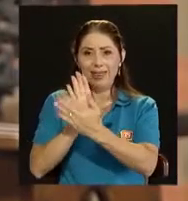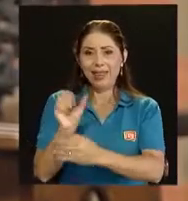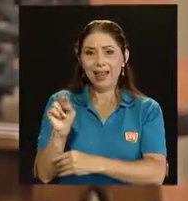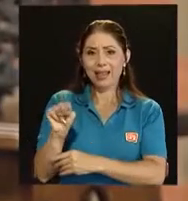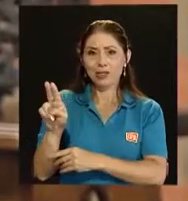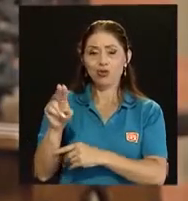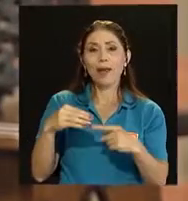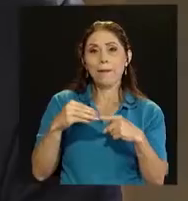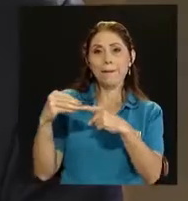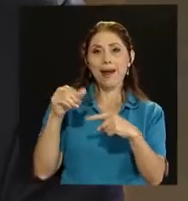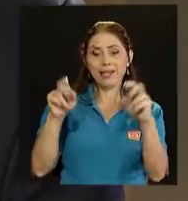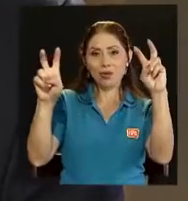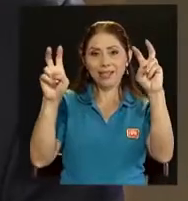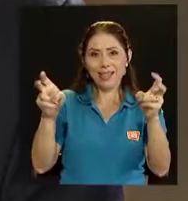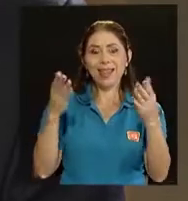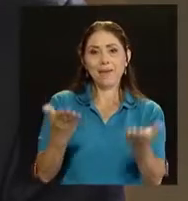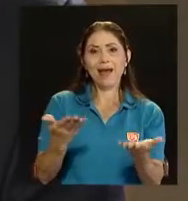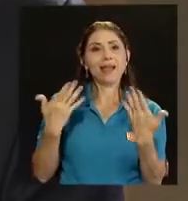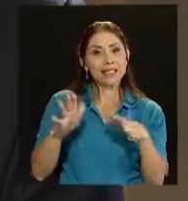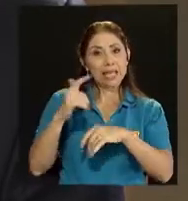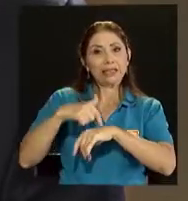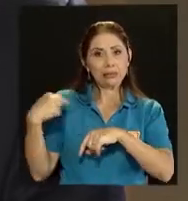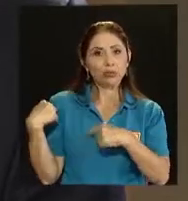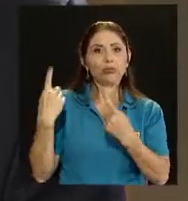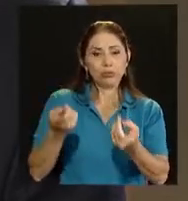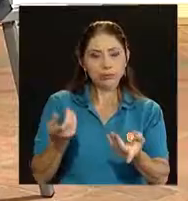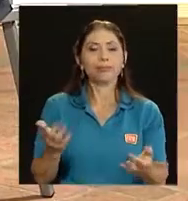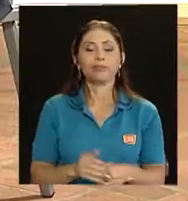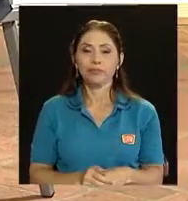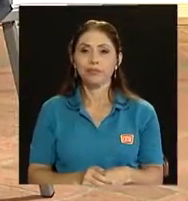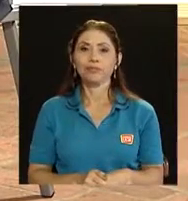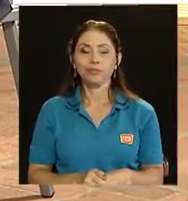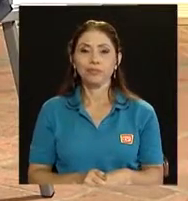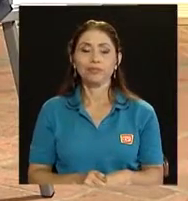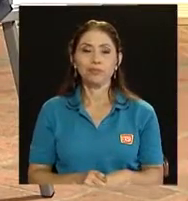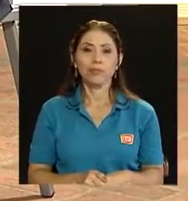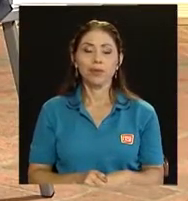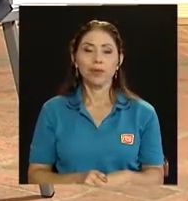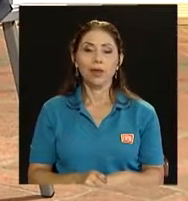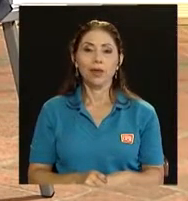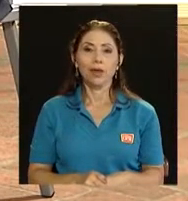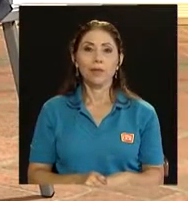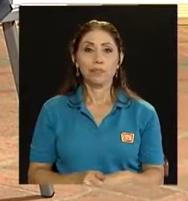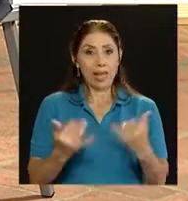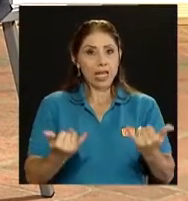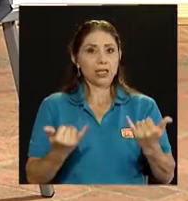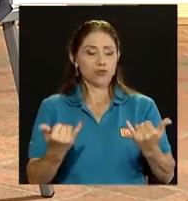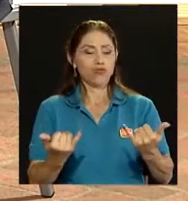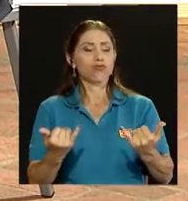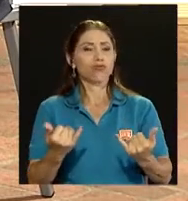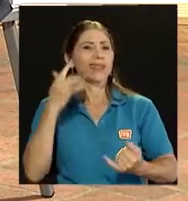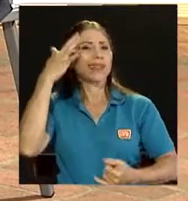particular sobre este tema que ya lleva su tiempecito. Uh-huh. Hoy en día creo que